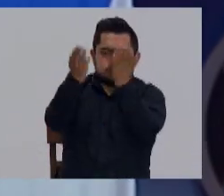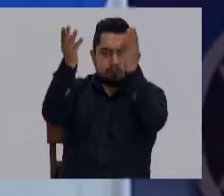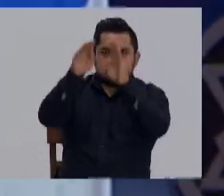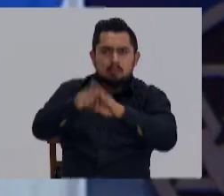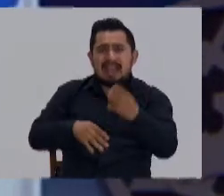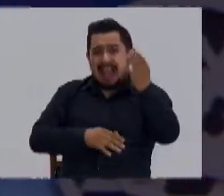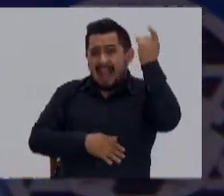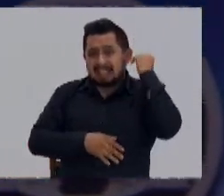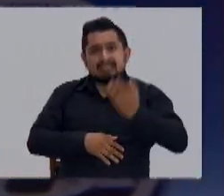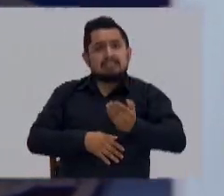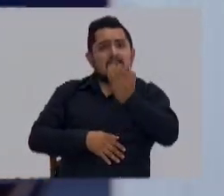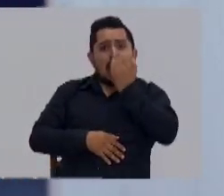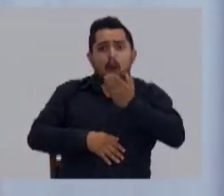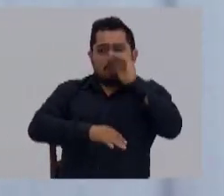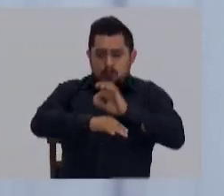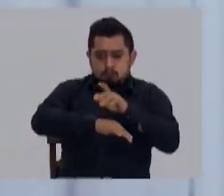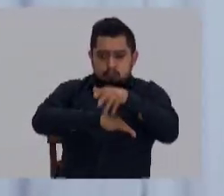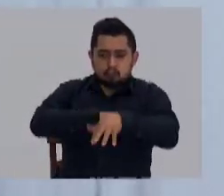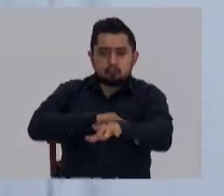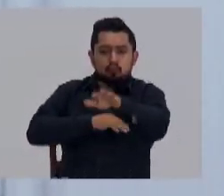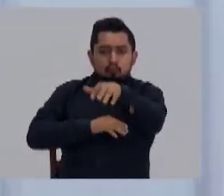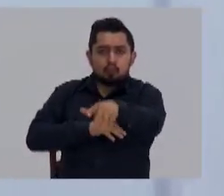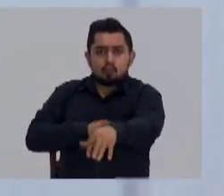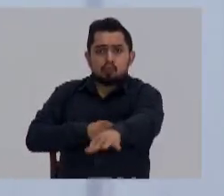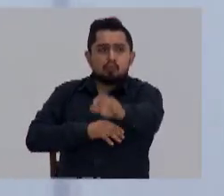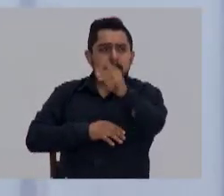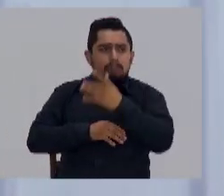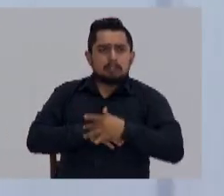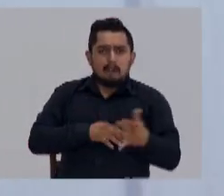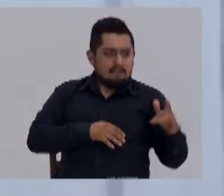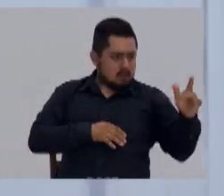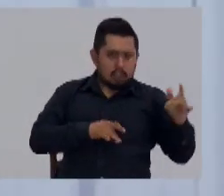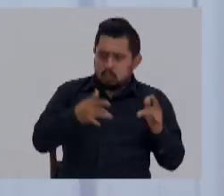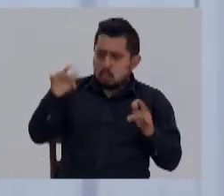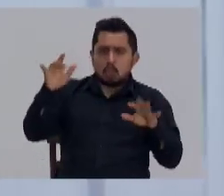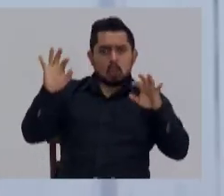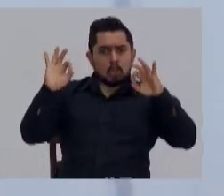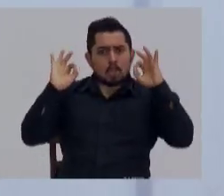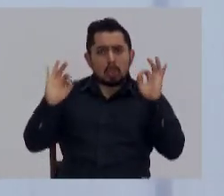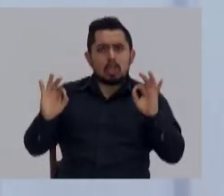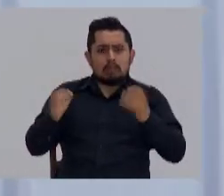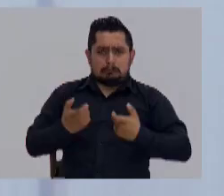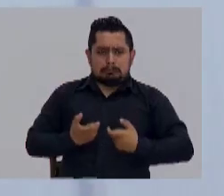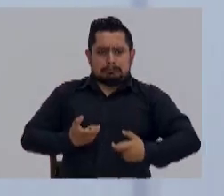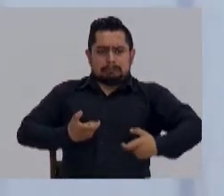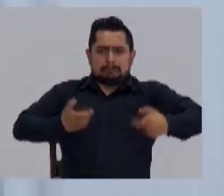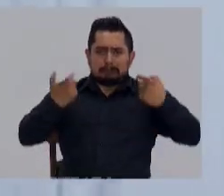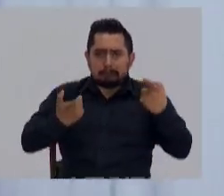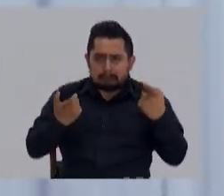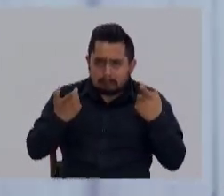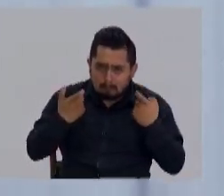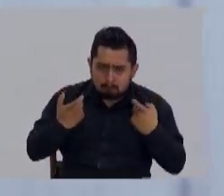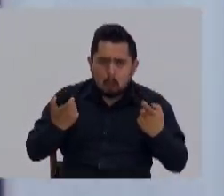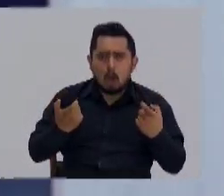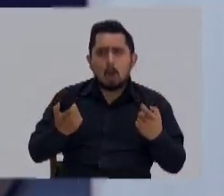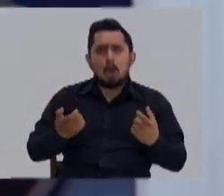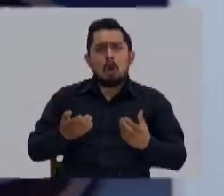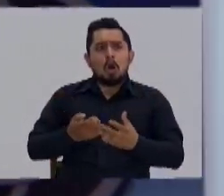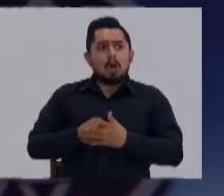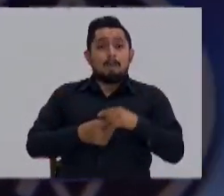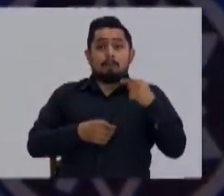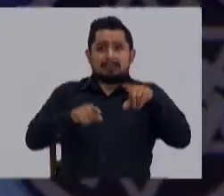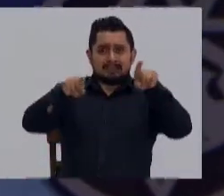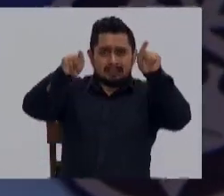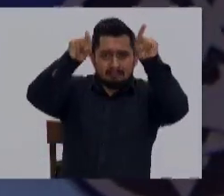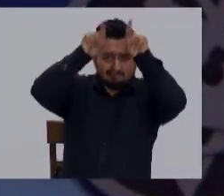Biblia en esos primeros capítulos menciona que había oro, que era tierra rica, que era tierra abundante. Pero